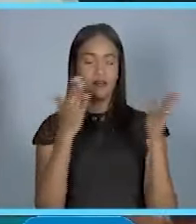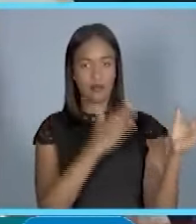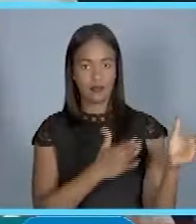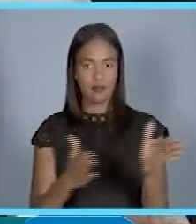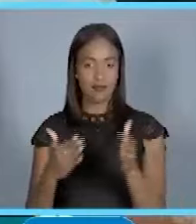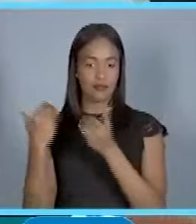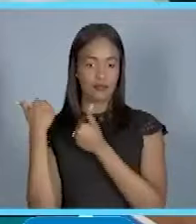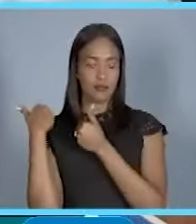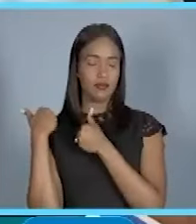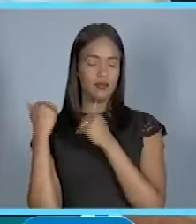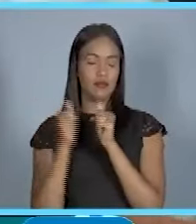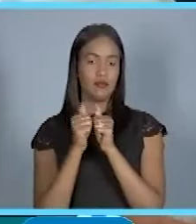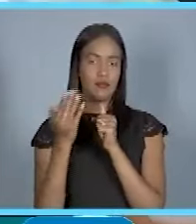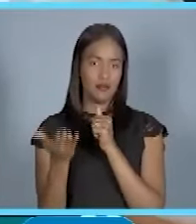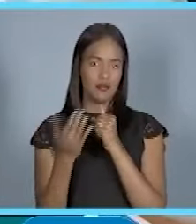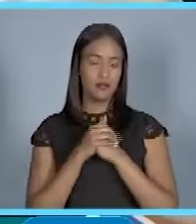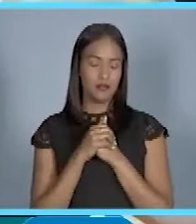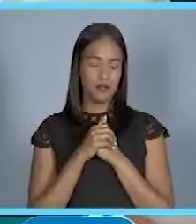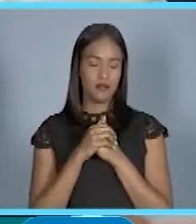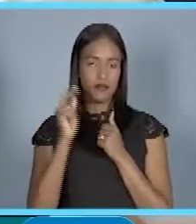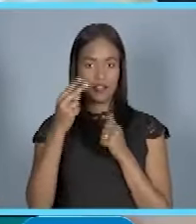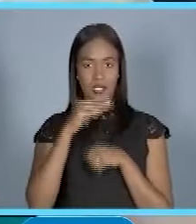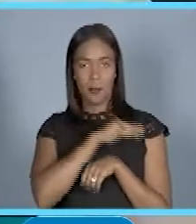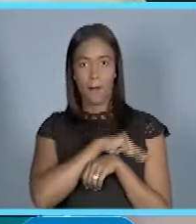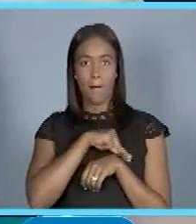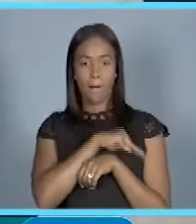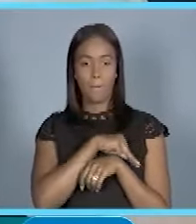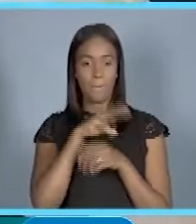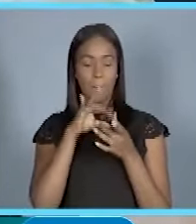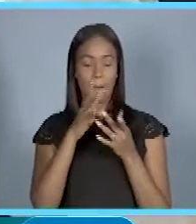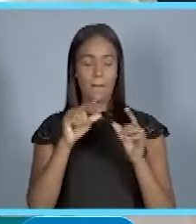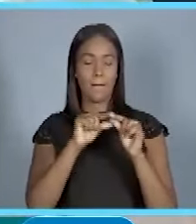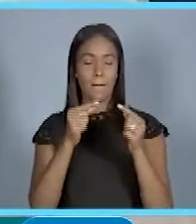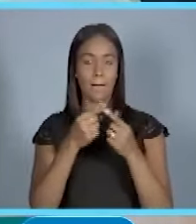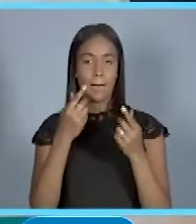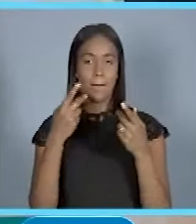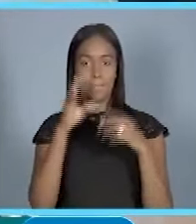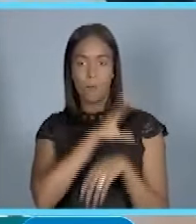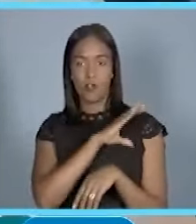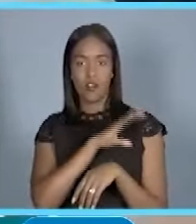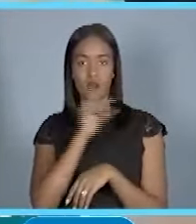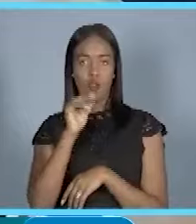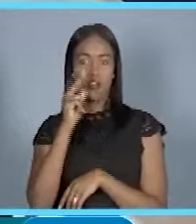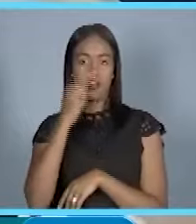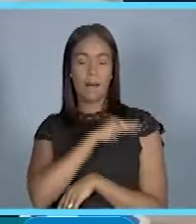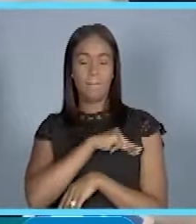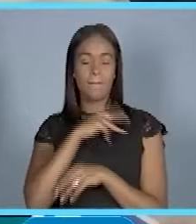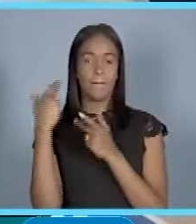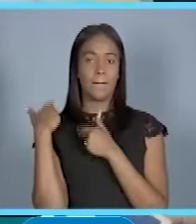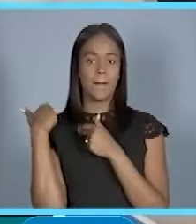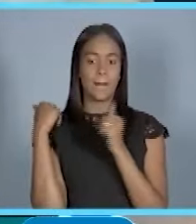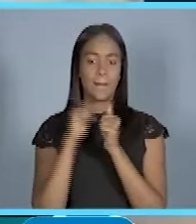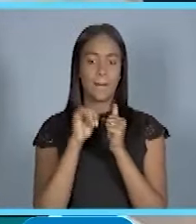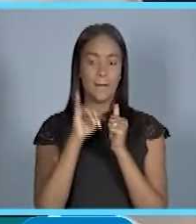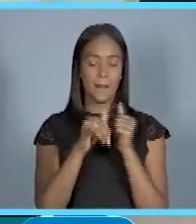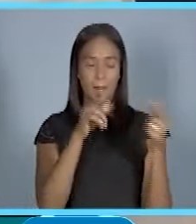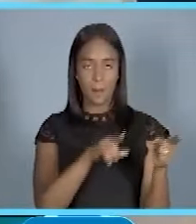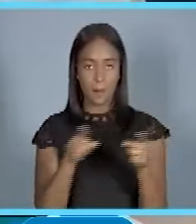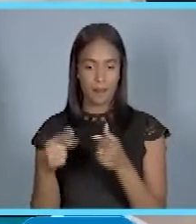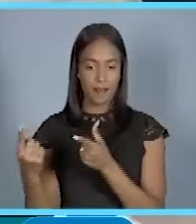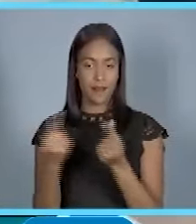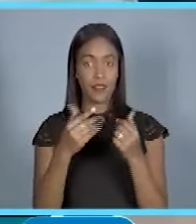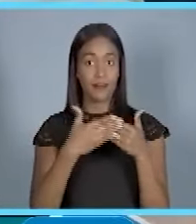encabeza el viceministro de la policía, la viceministra responsable de la mesa de seguridad ciudadana y género. Entonces